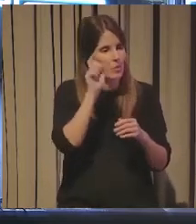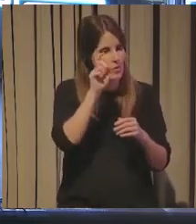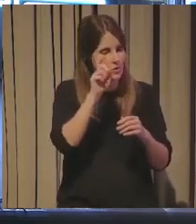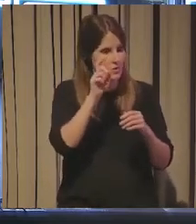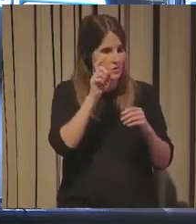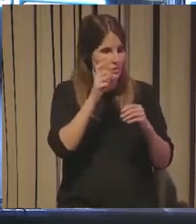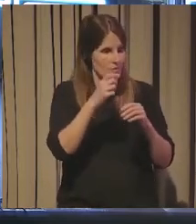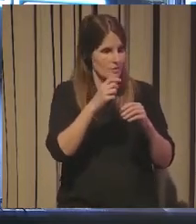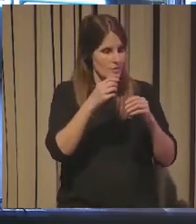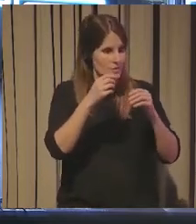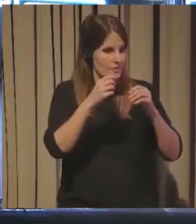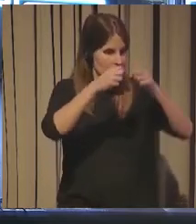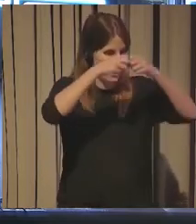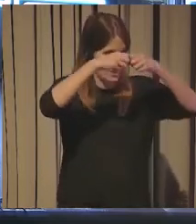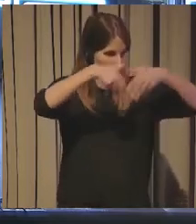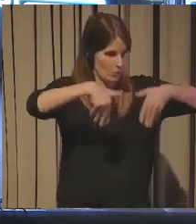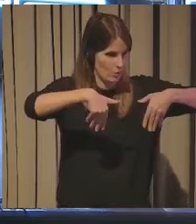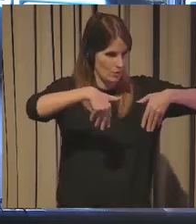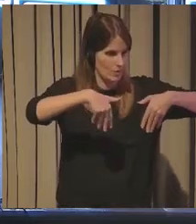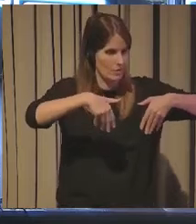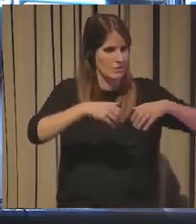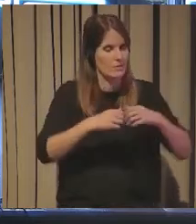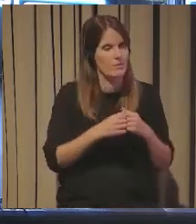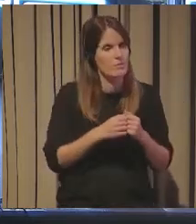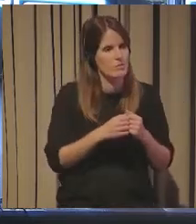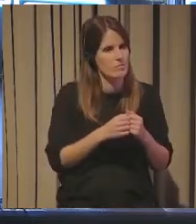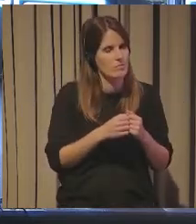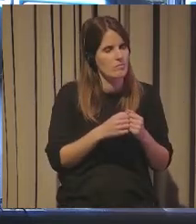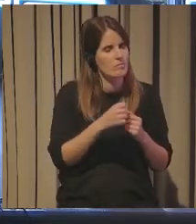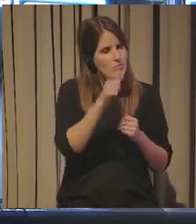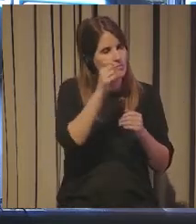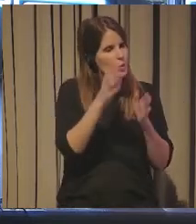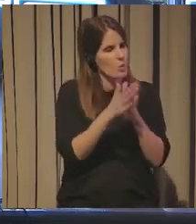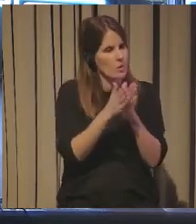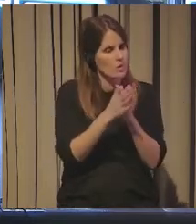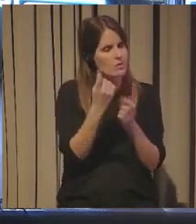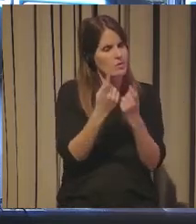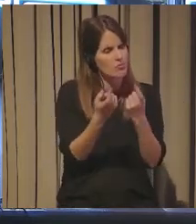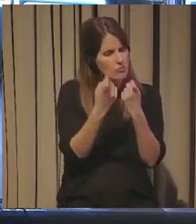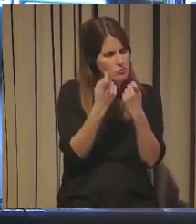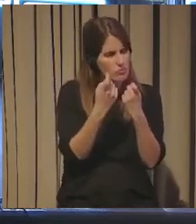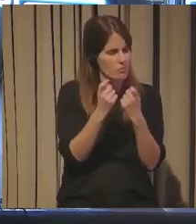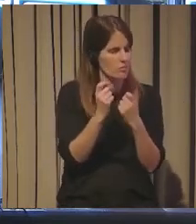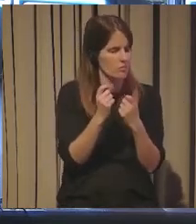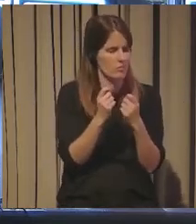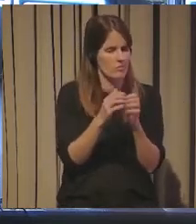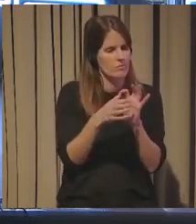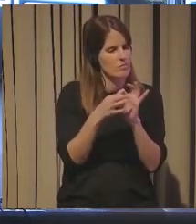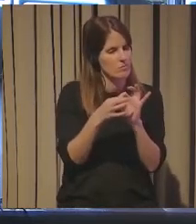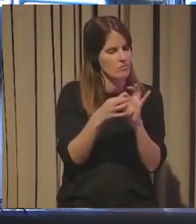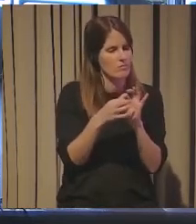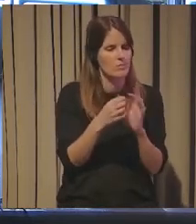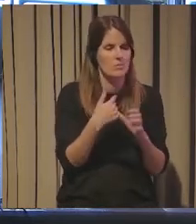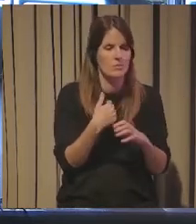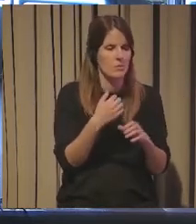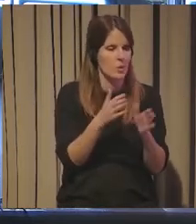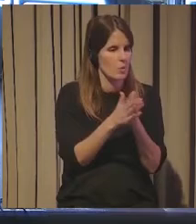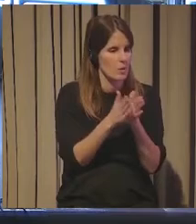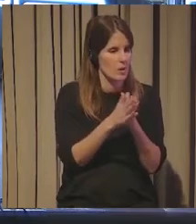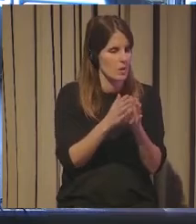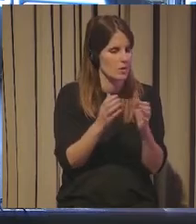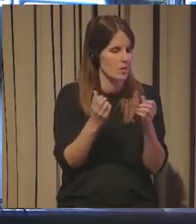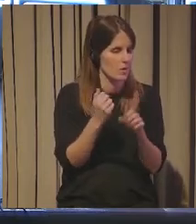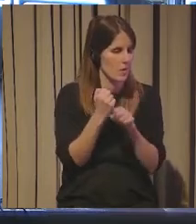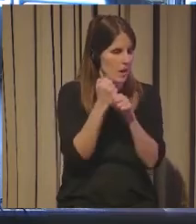pero aprendí más de él que de nadie más. Y el colega con el que enseñé muchos años,